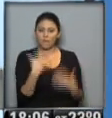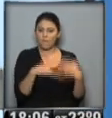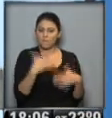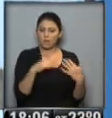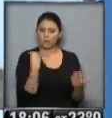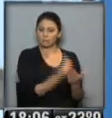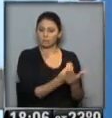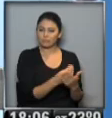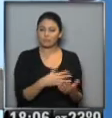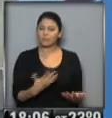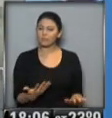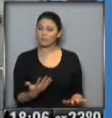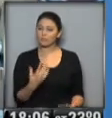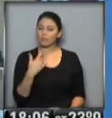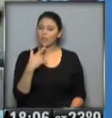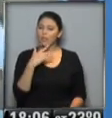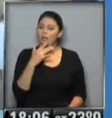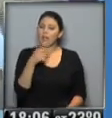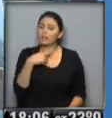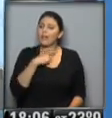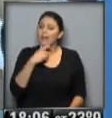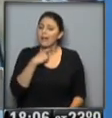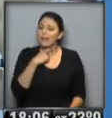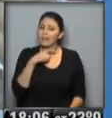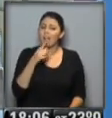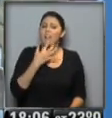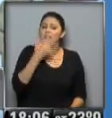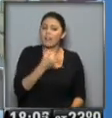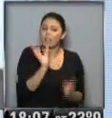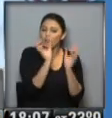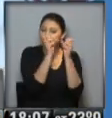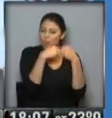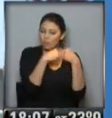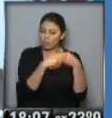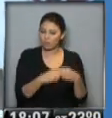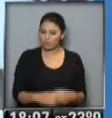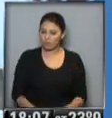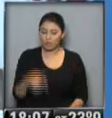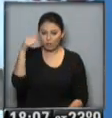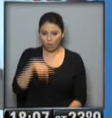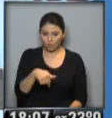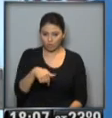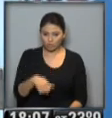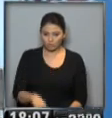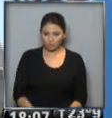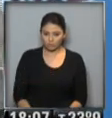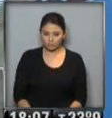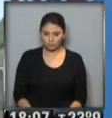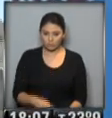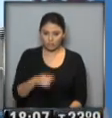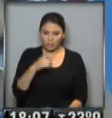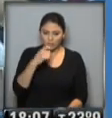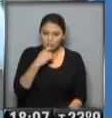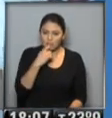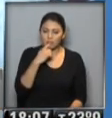bueno, definitivamente, entonces lo que quieren es que no se conozca la verdad. Y el día de hoy, si ocurre